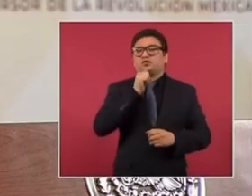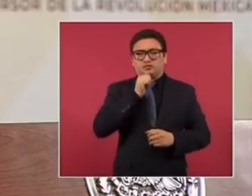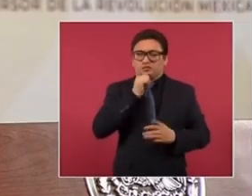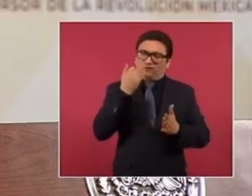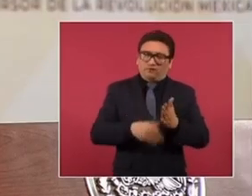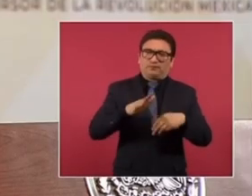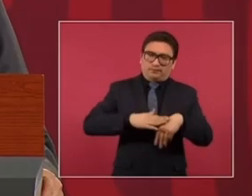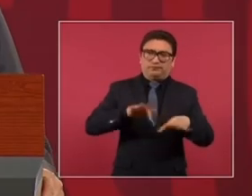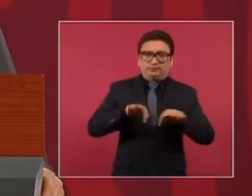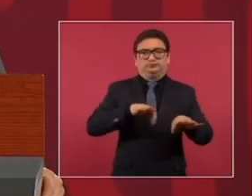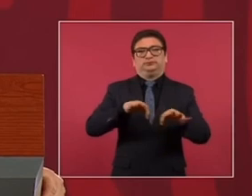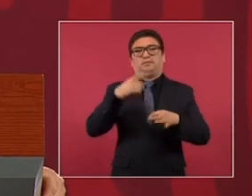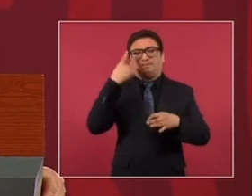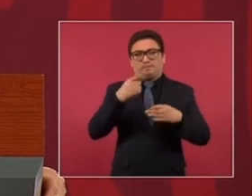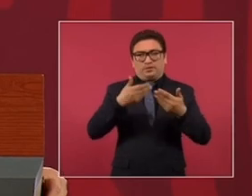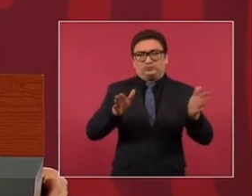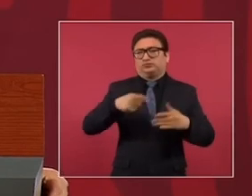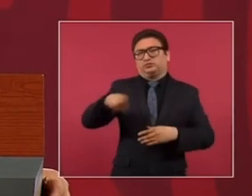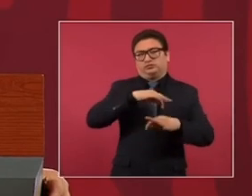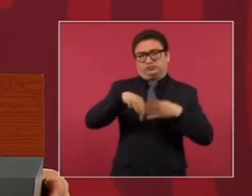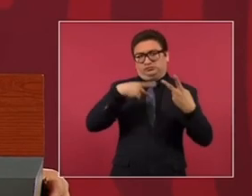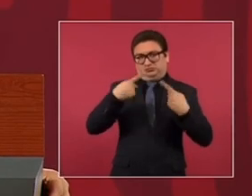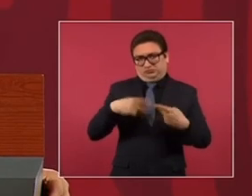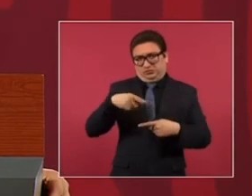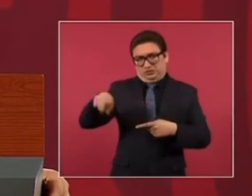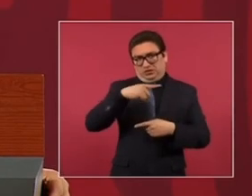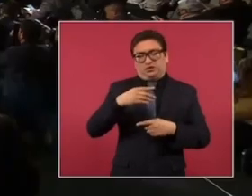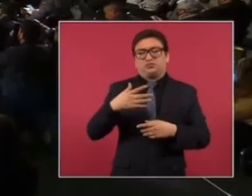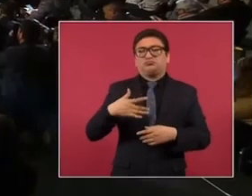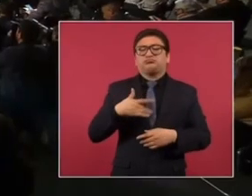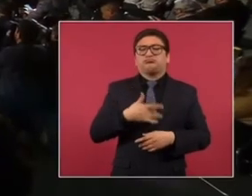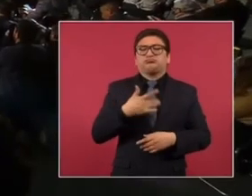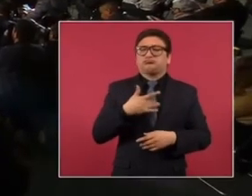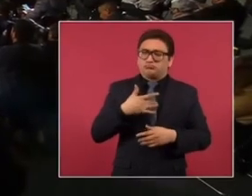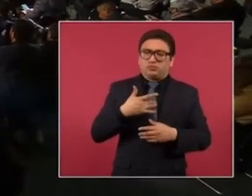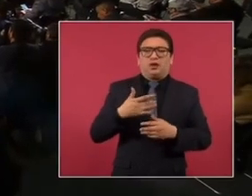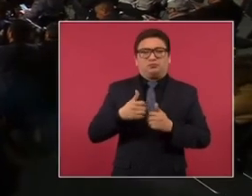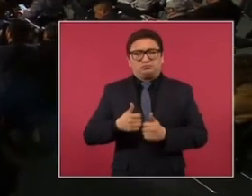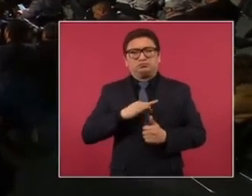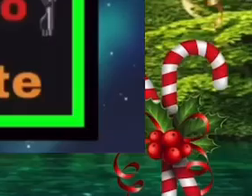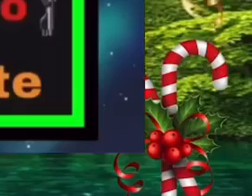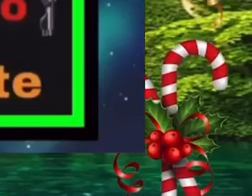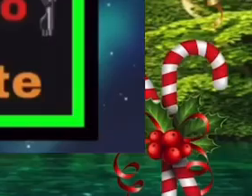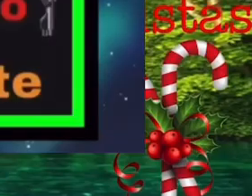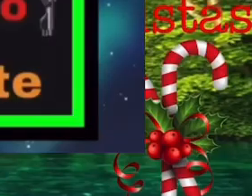para dar opciones a la gente y que no se vea obligada a emigrar.